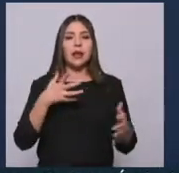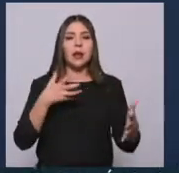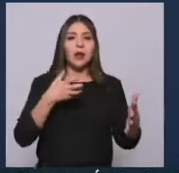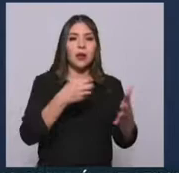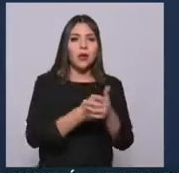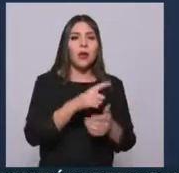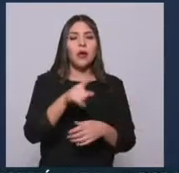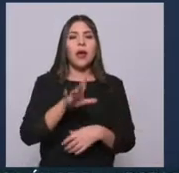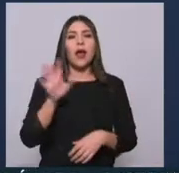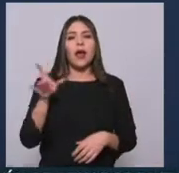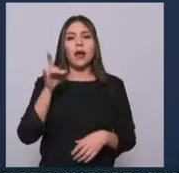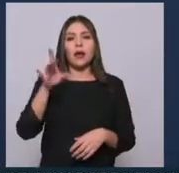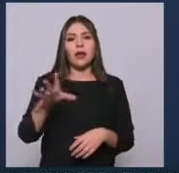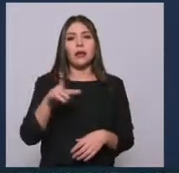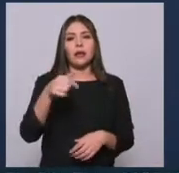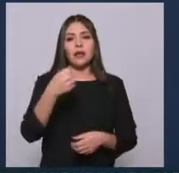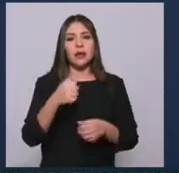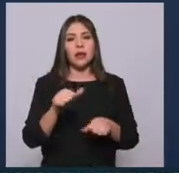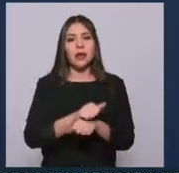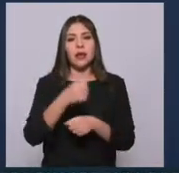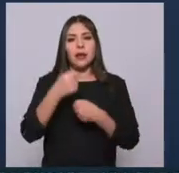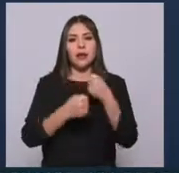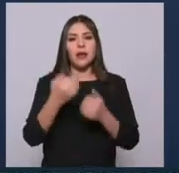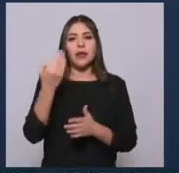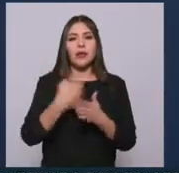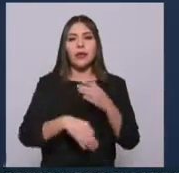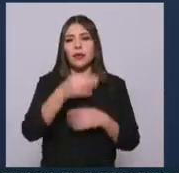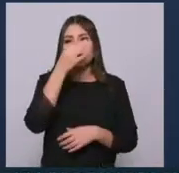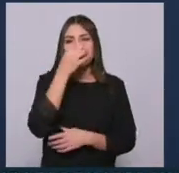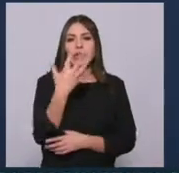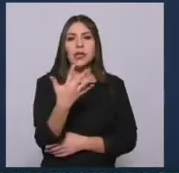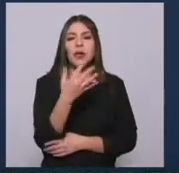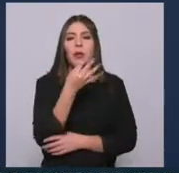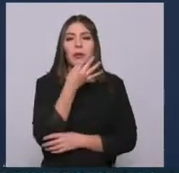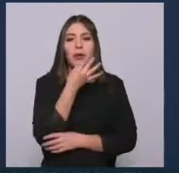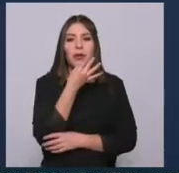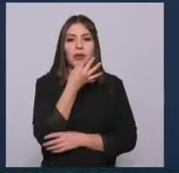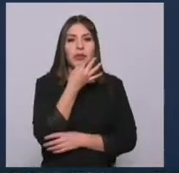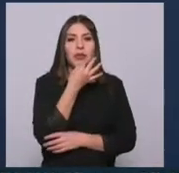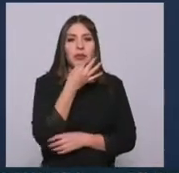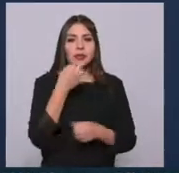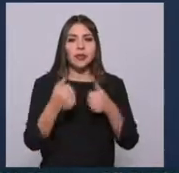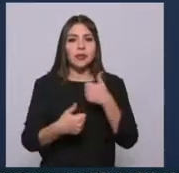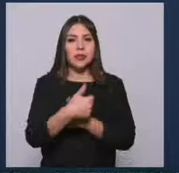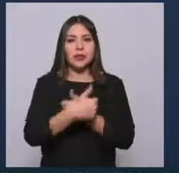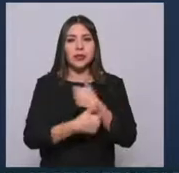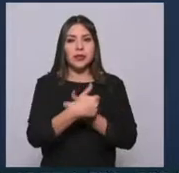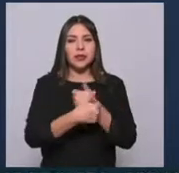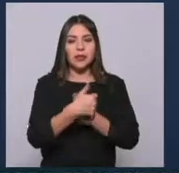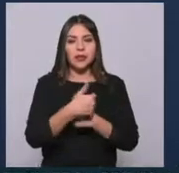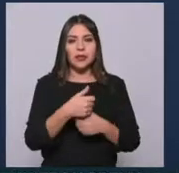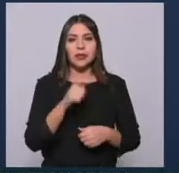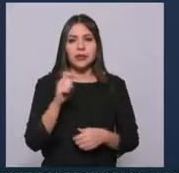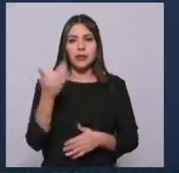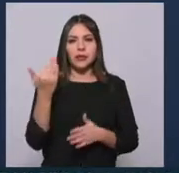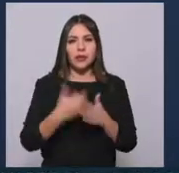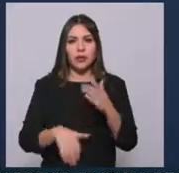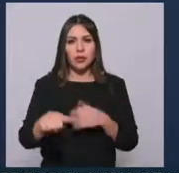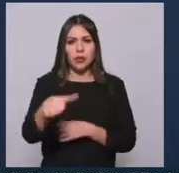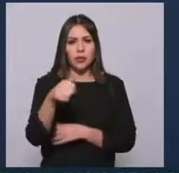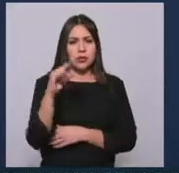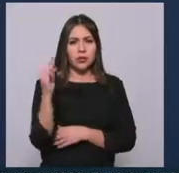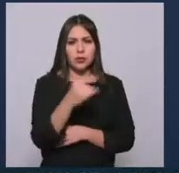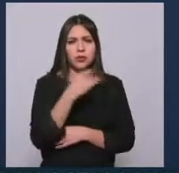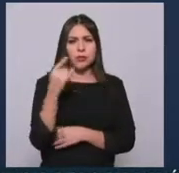Exacto. En la carrera lo que pasó, faltando 5 minutos de carrera... ¿Te faltan que 11 vueltas aproximadamente?